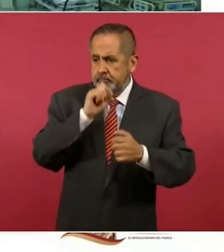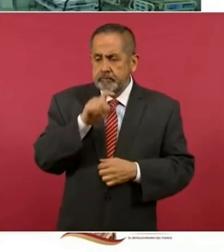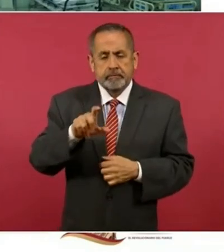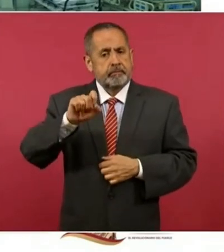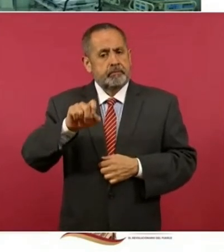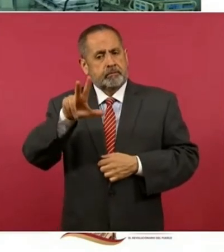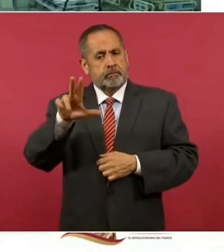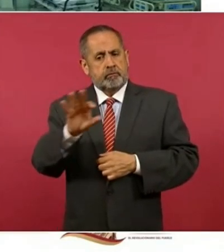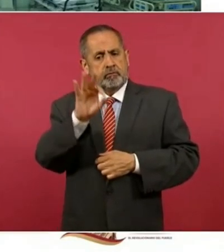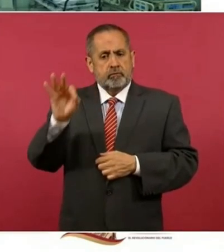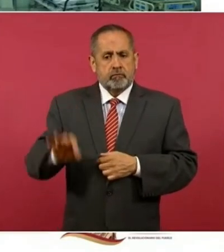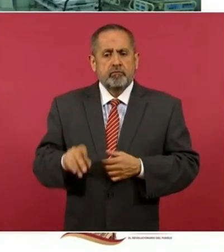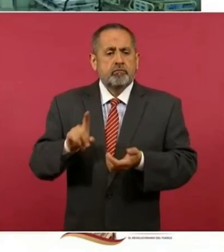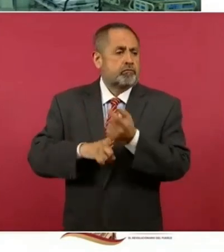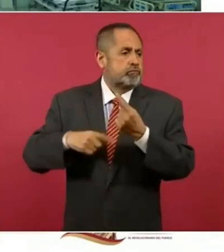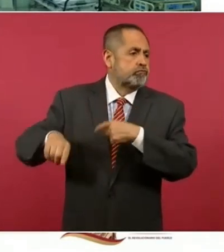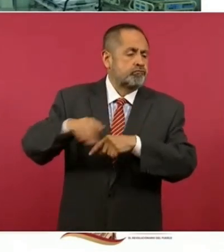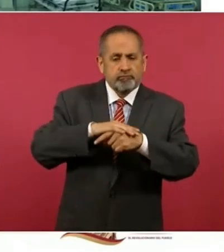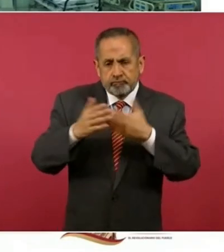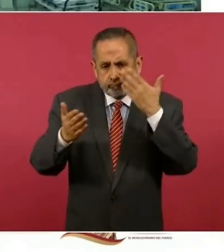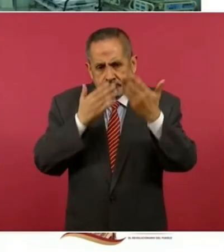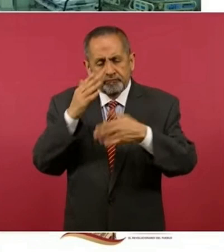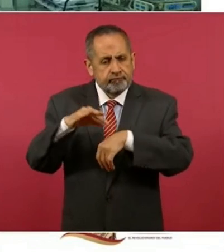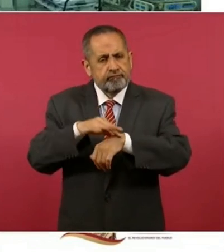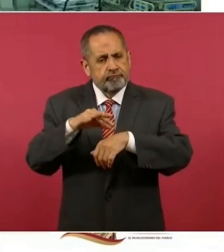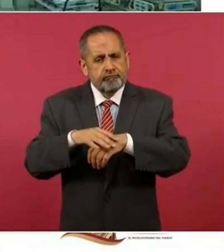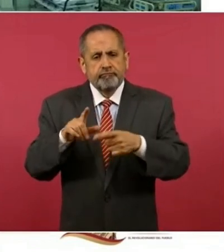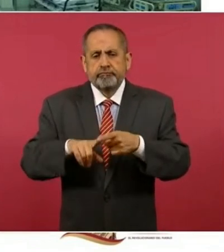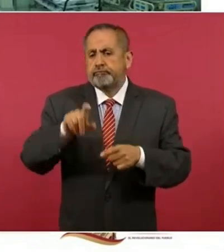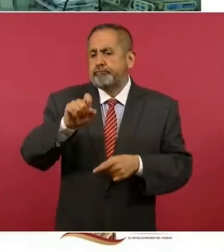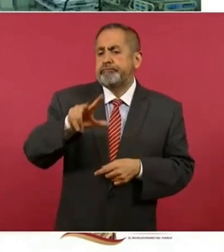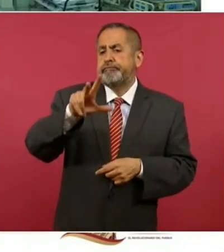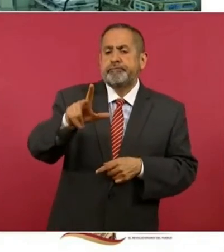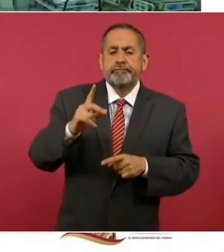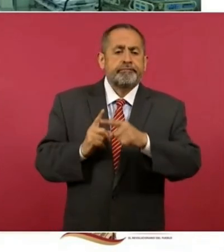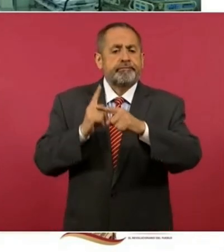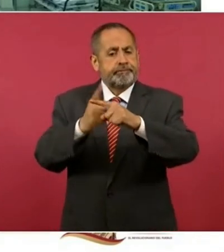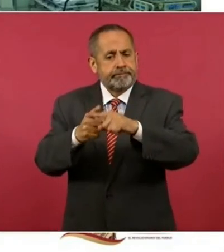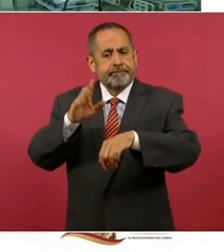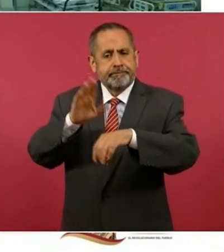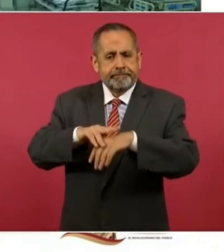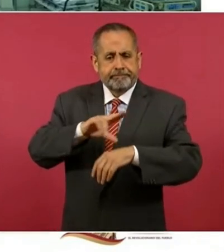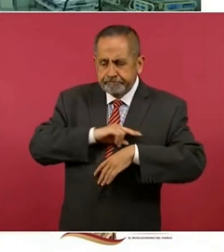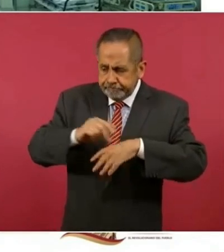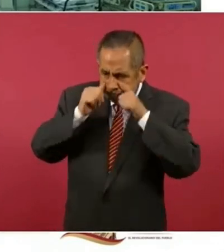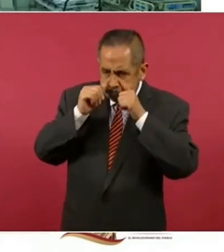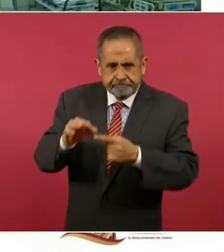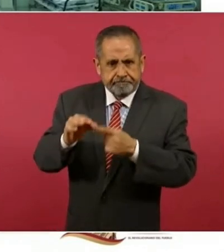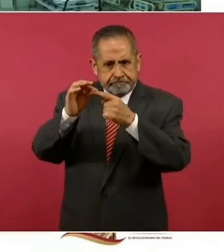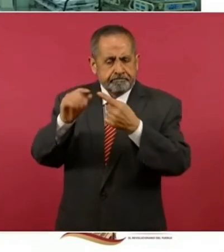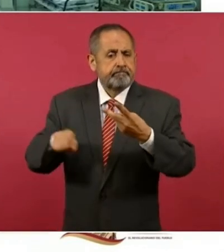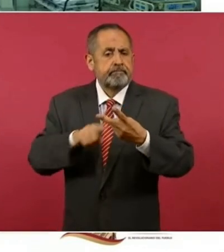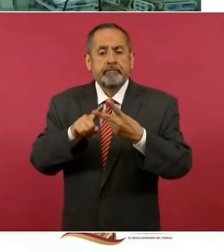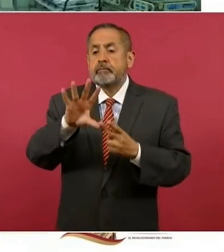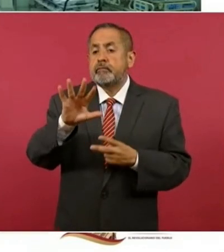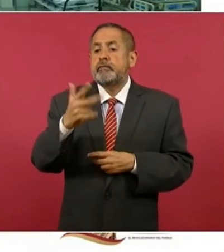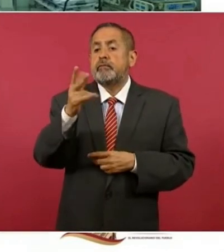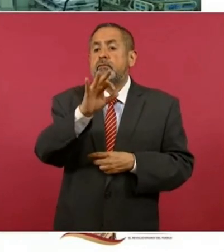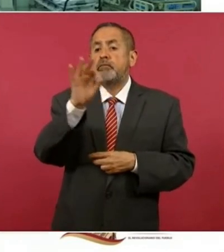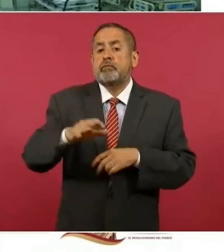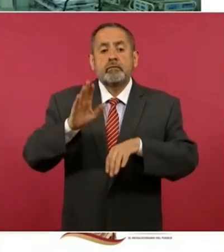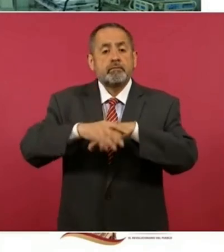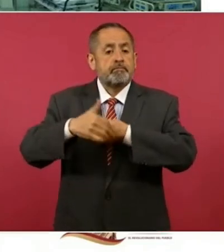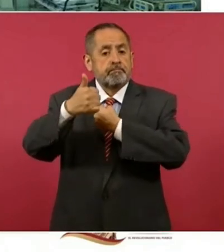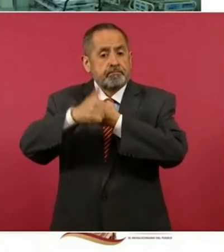más consultas de medicina familiar, 28% más consultas de especialidad y 66% más cirugías, además de un